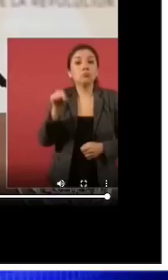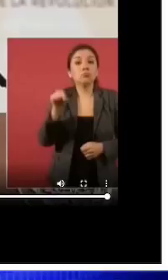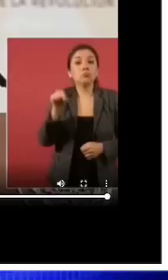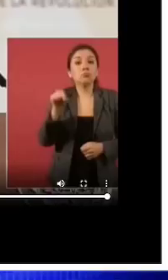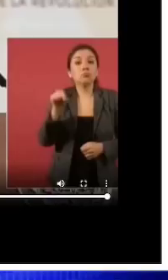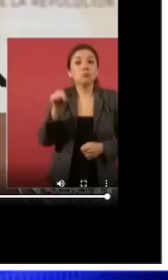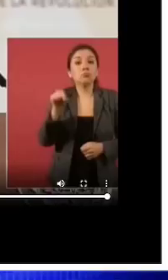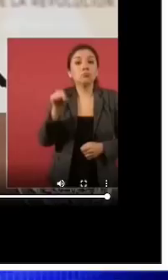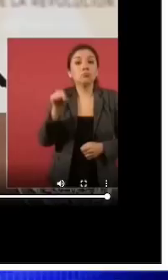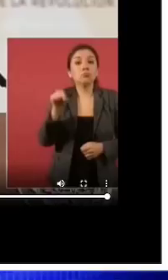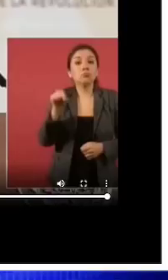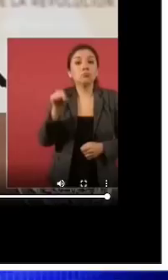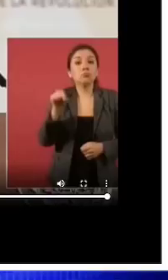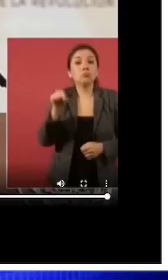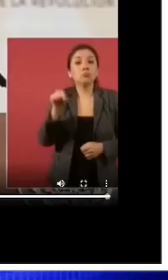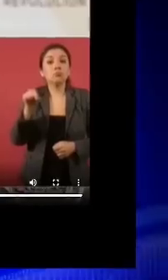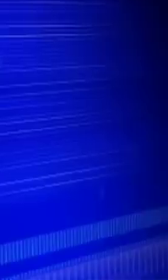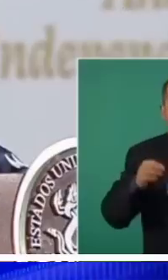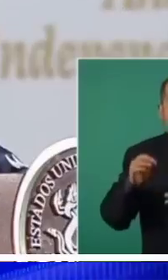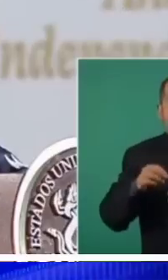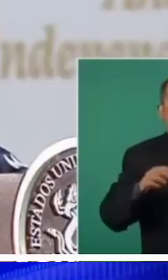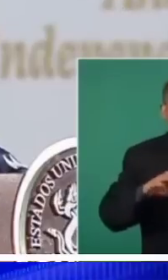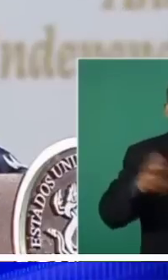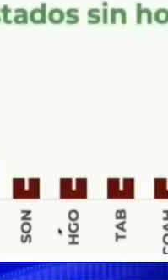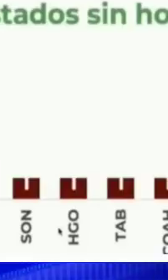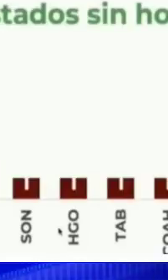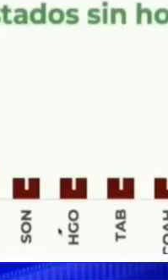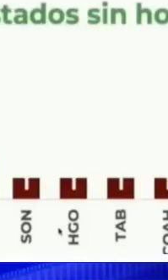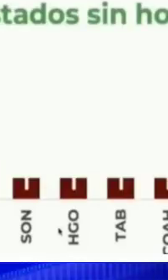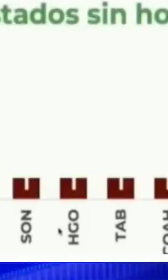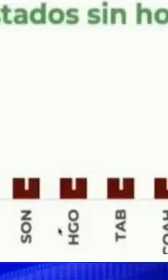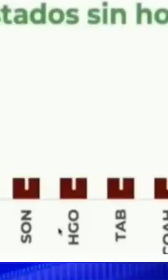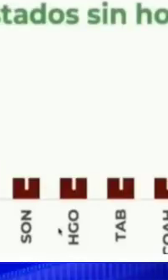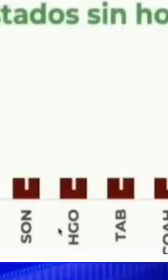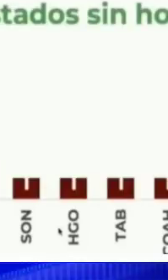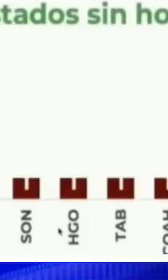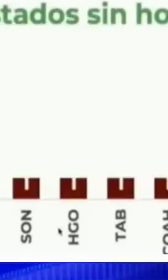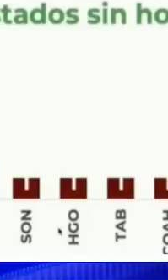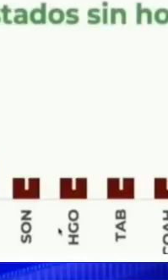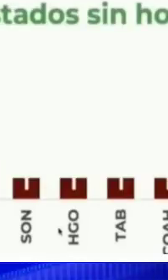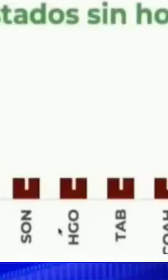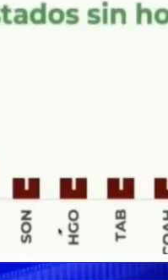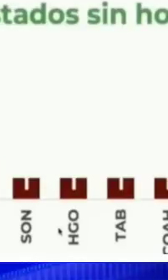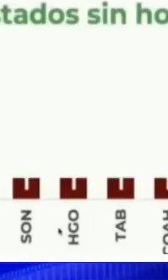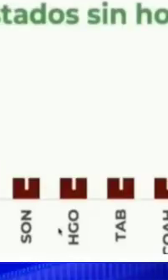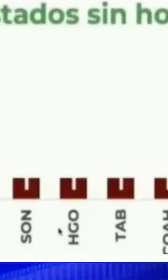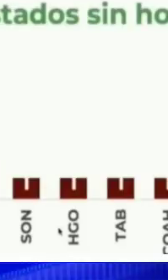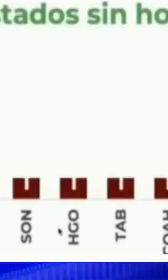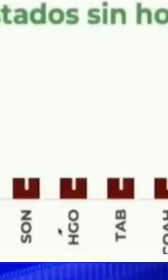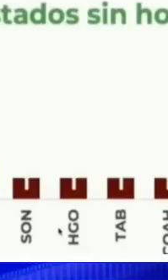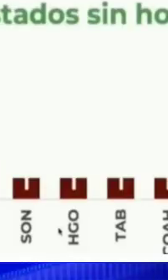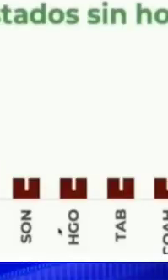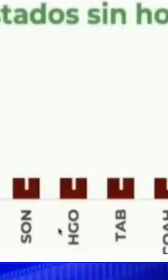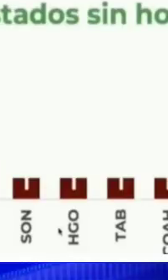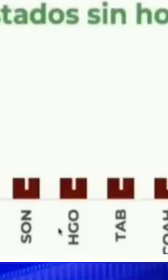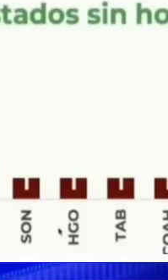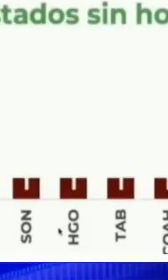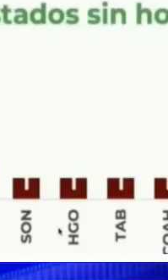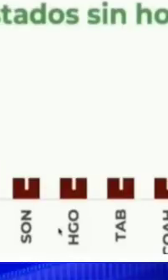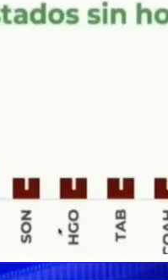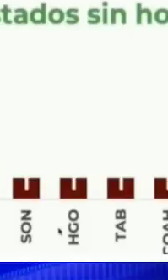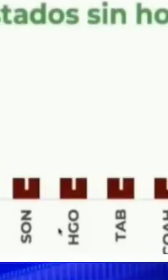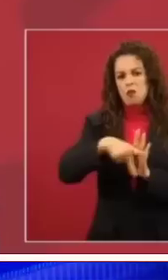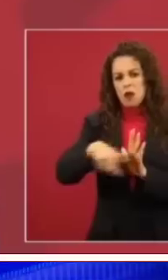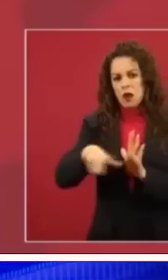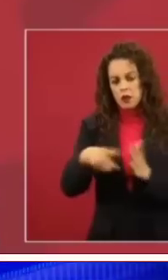bueno pues ahí están los efectos que se tienen en el país ahora pues qué es lo que sucede también en Guanajuato el